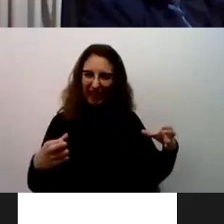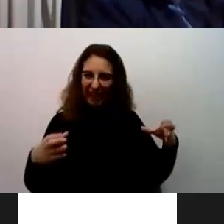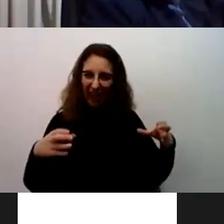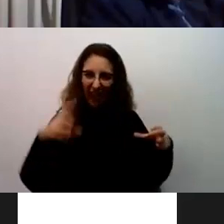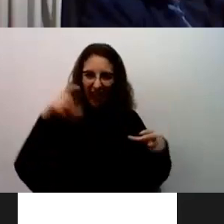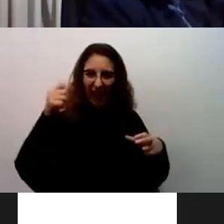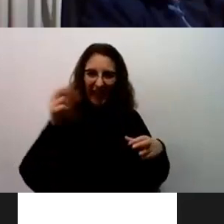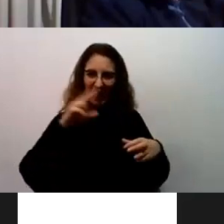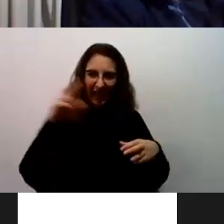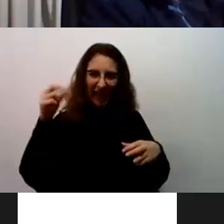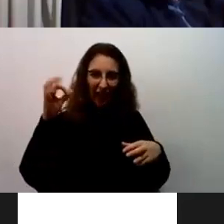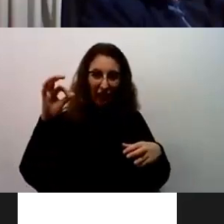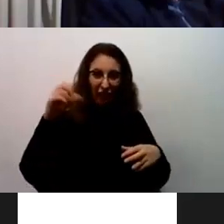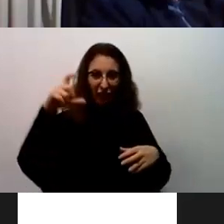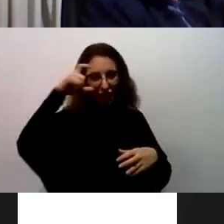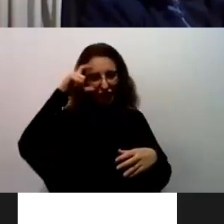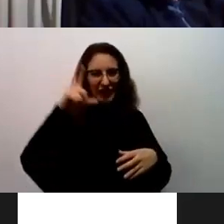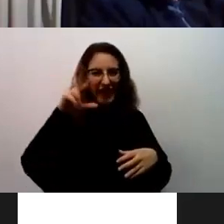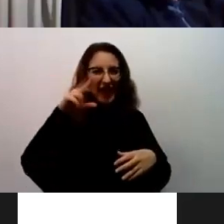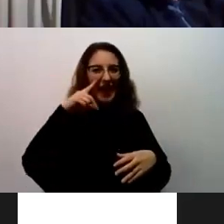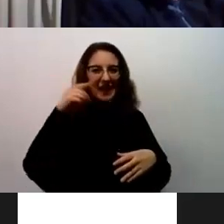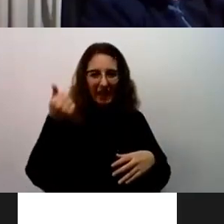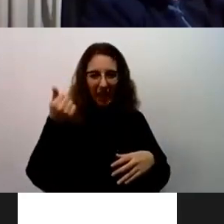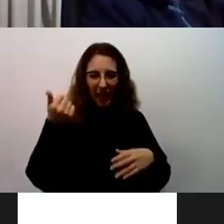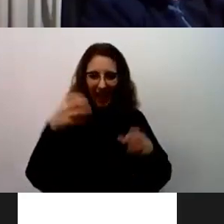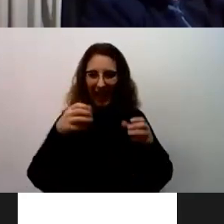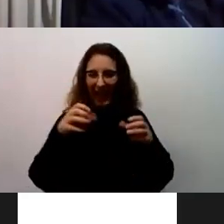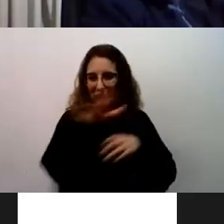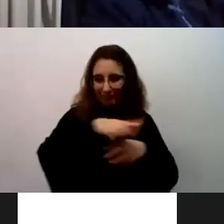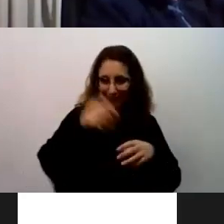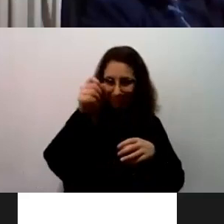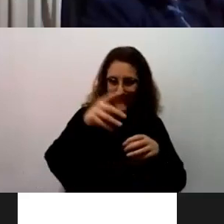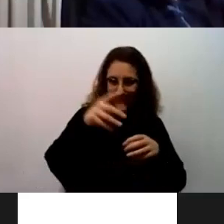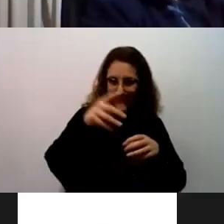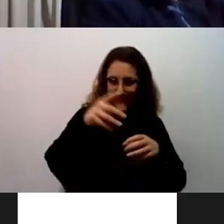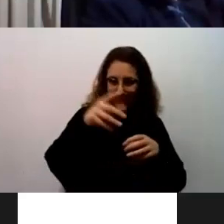FAI lo que diseñó en escala